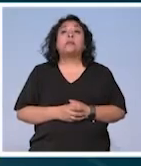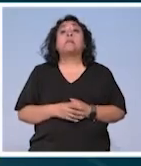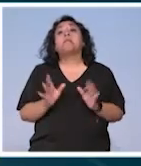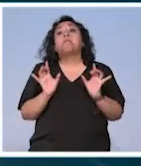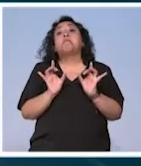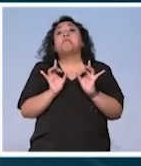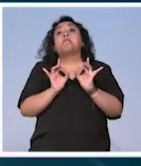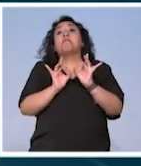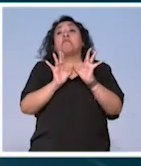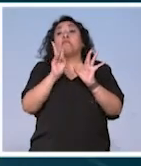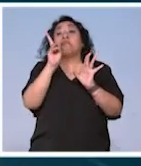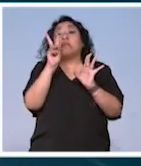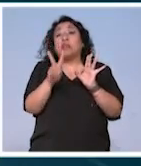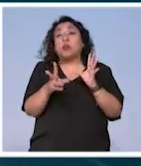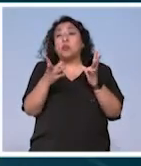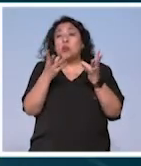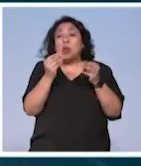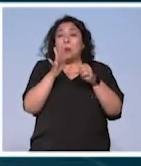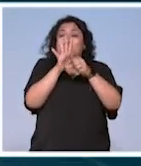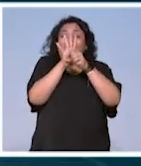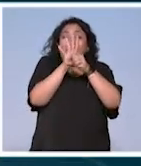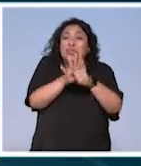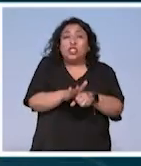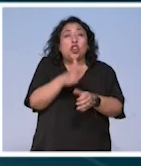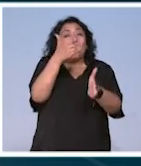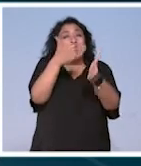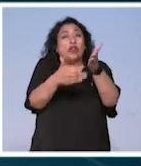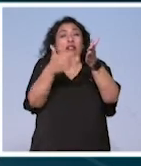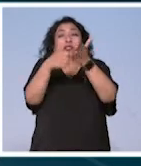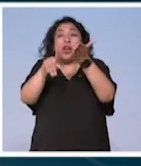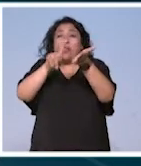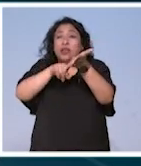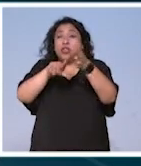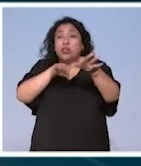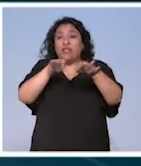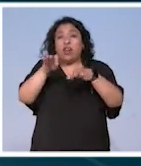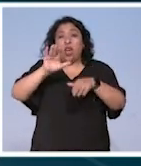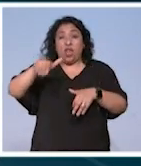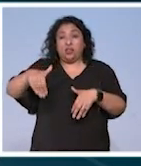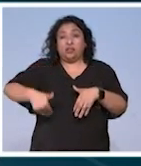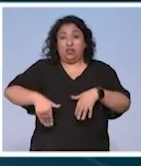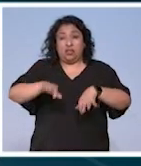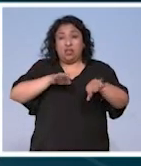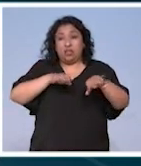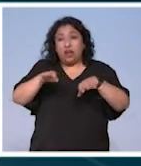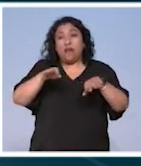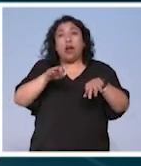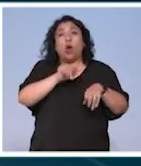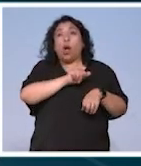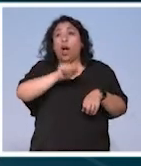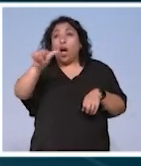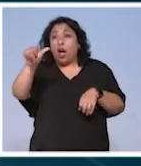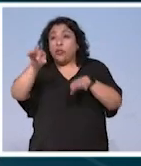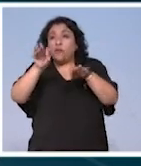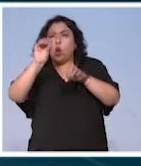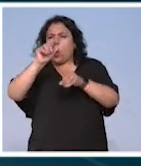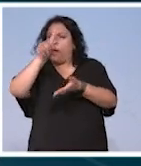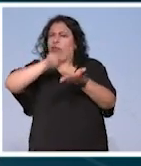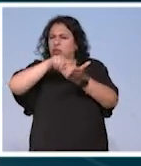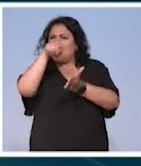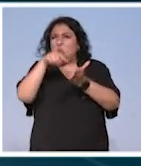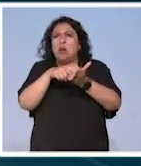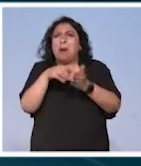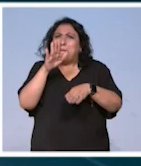Debido a la nociva mezcla entre presión y precariedad laboral, los accidentes de trabajo en el trayecto o en el lugar de labores se